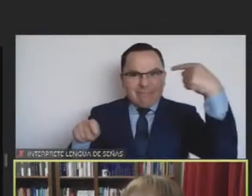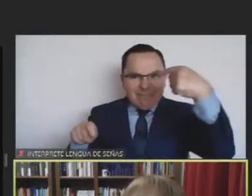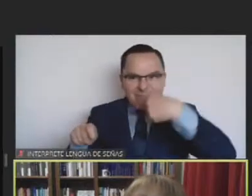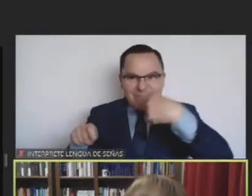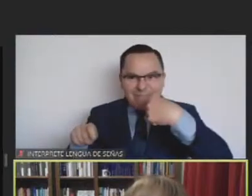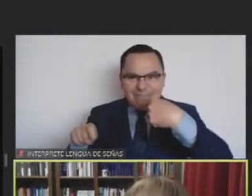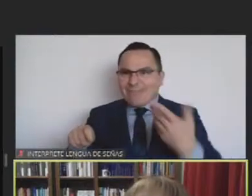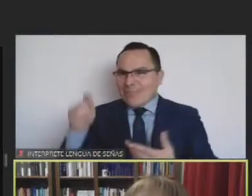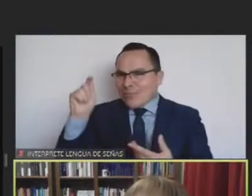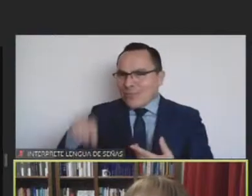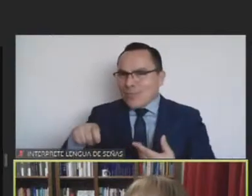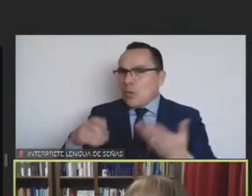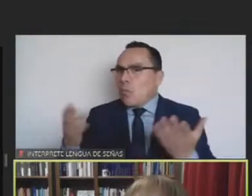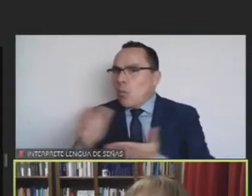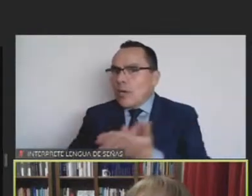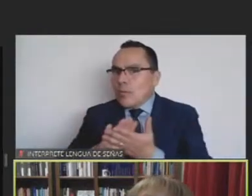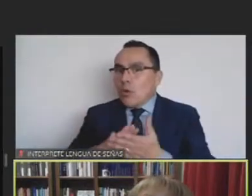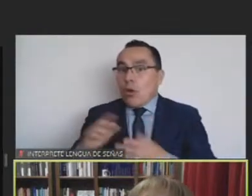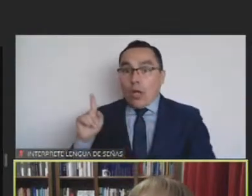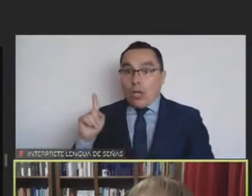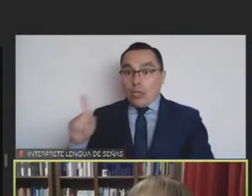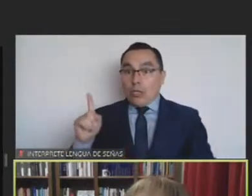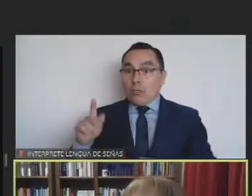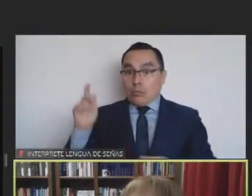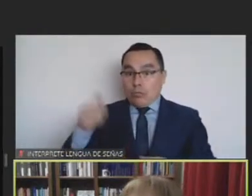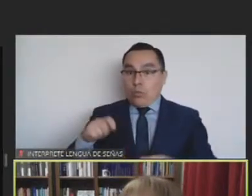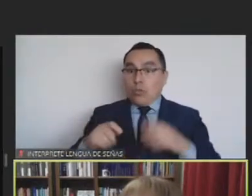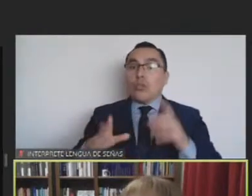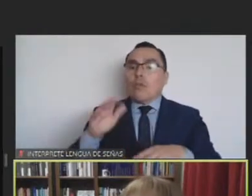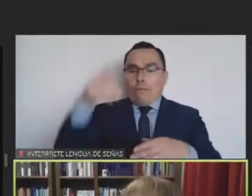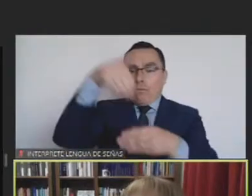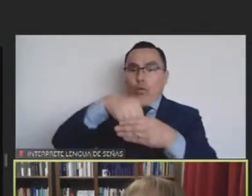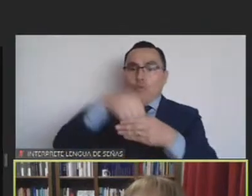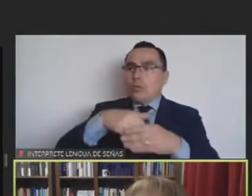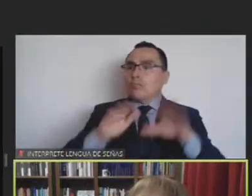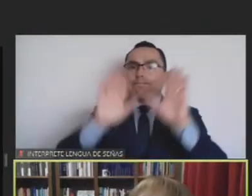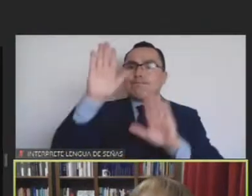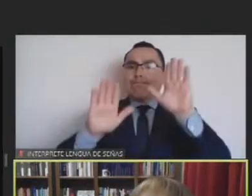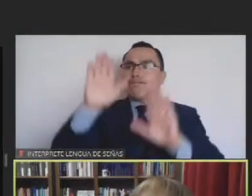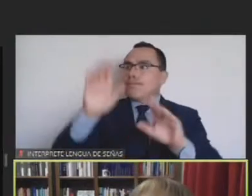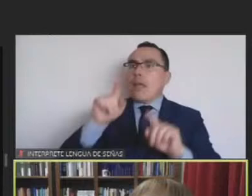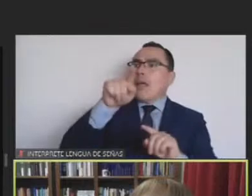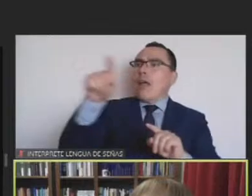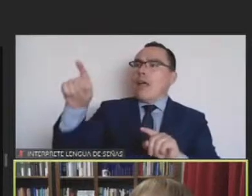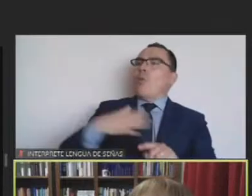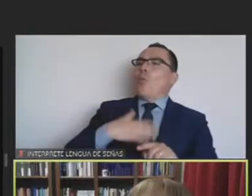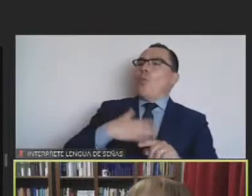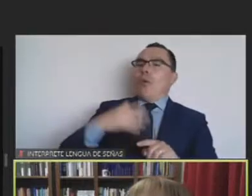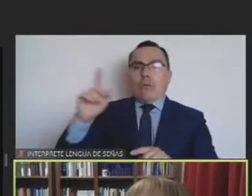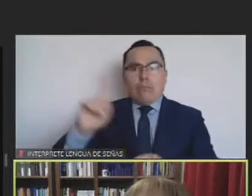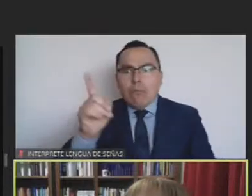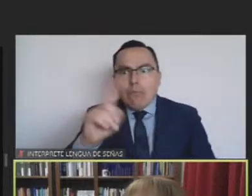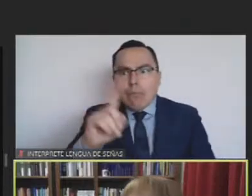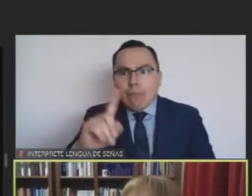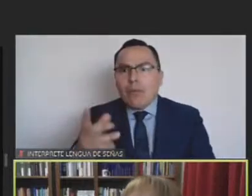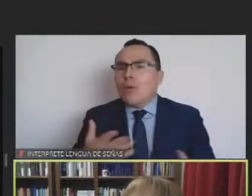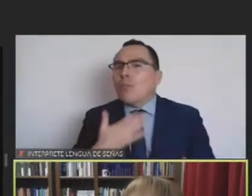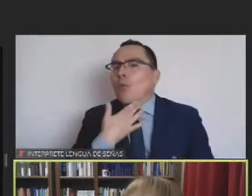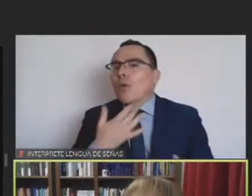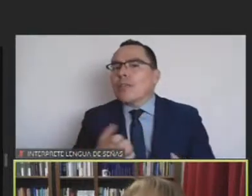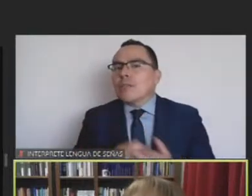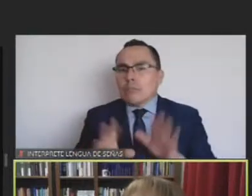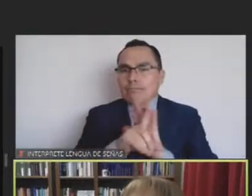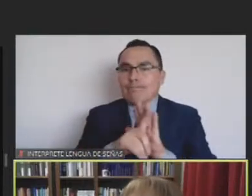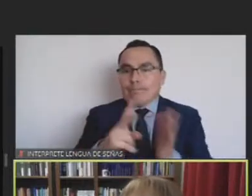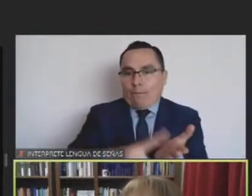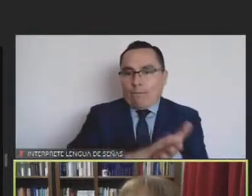la legitimidad del voto, porque los jueces no han sido elegidos por votación popular, muy importante es la legitimidad por la vía